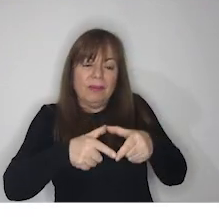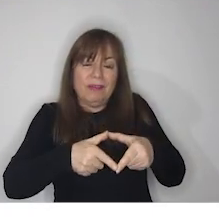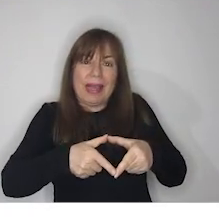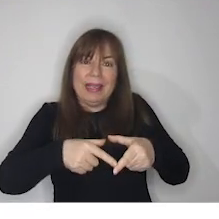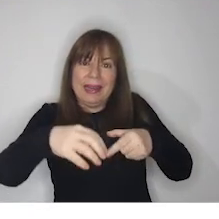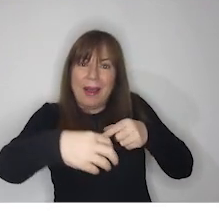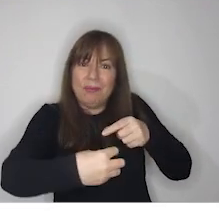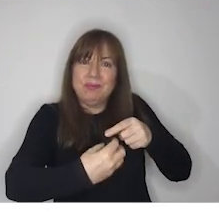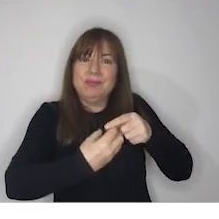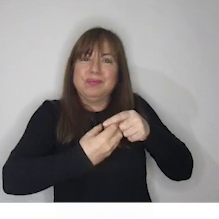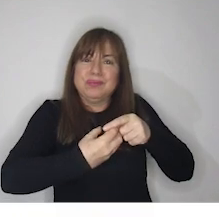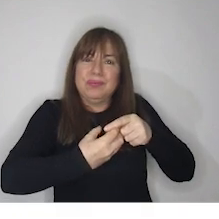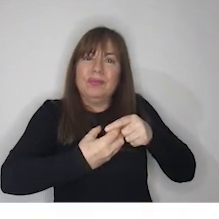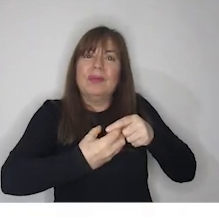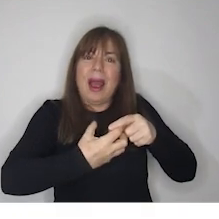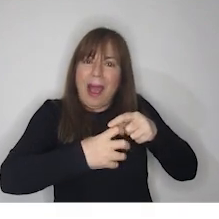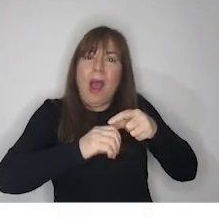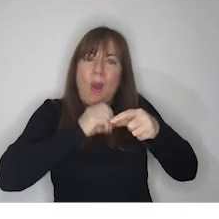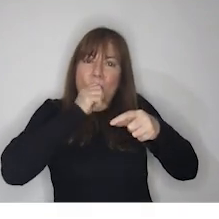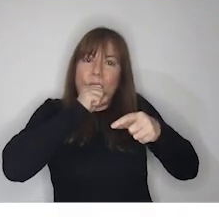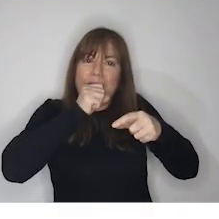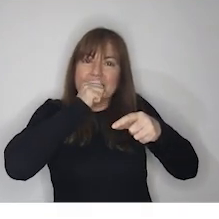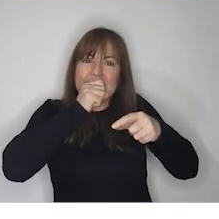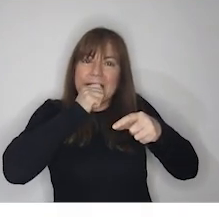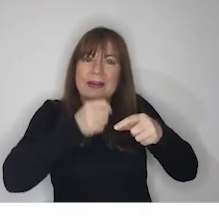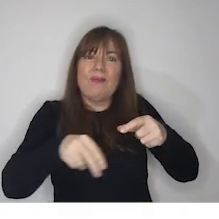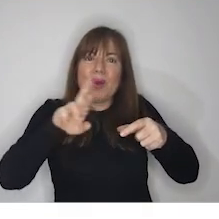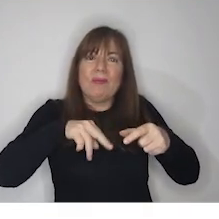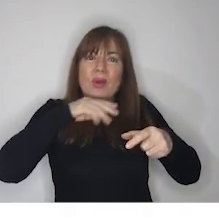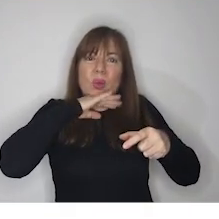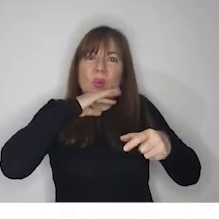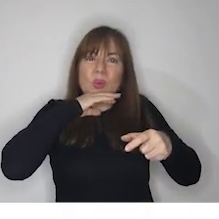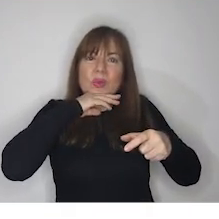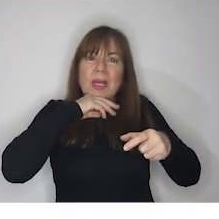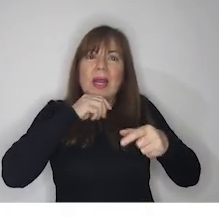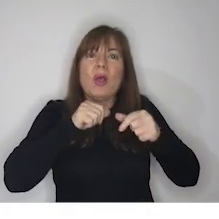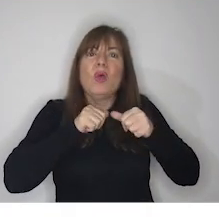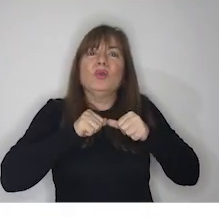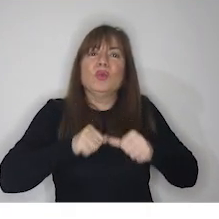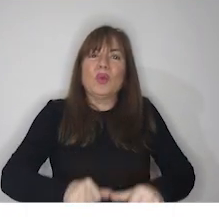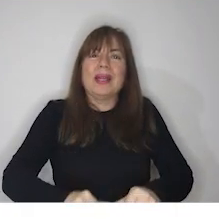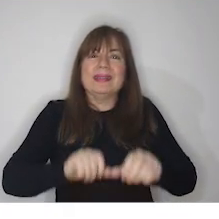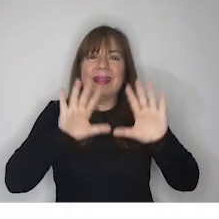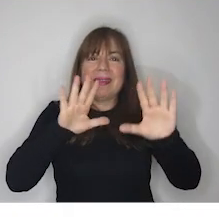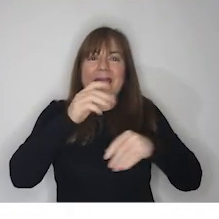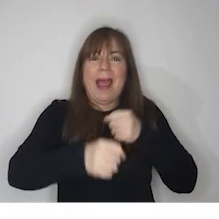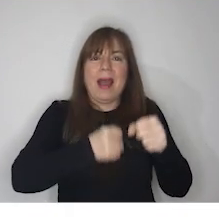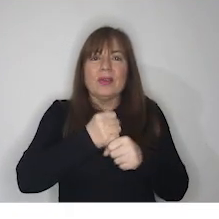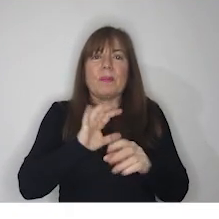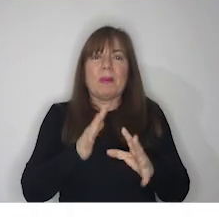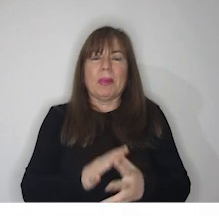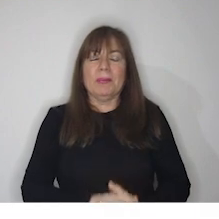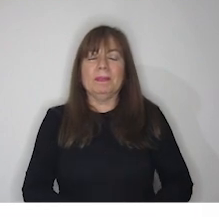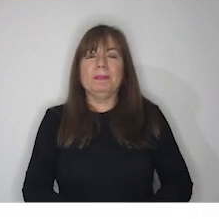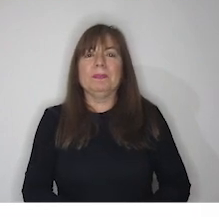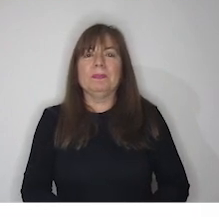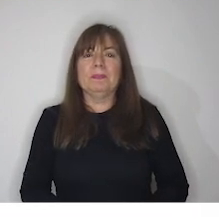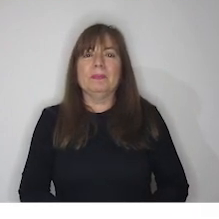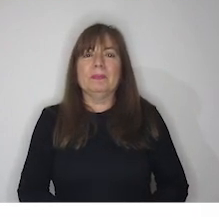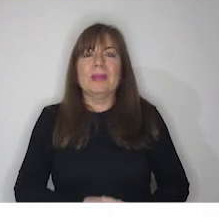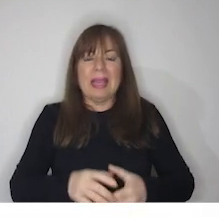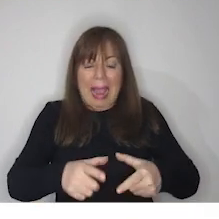dentro de la vagina, sirve para contener la menstruación, son reutilizables y tienen una vida útil de 10 años